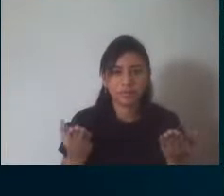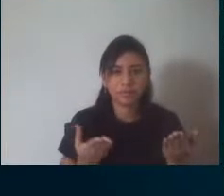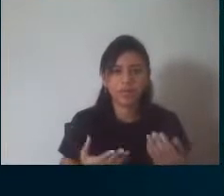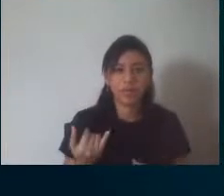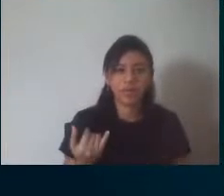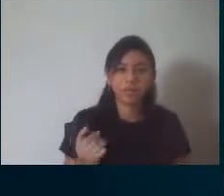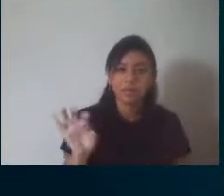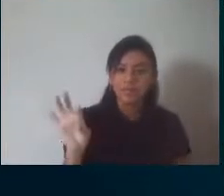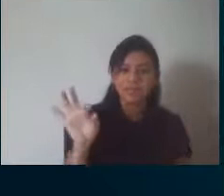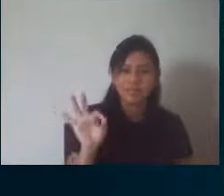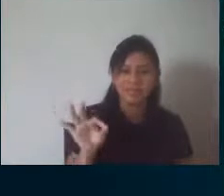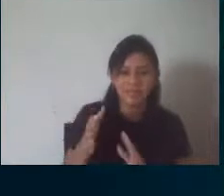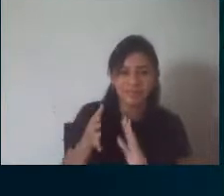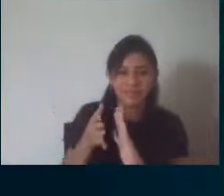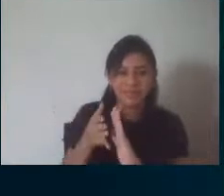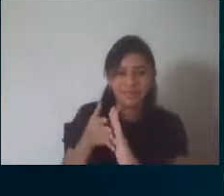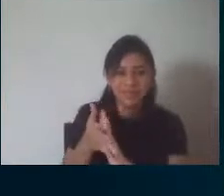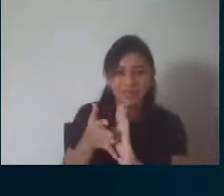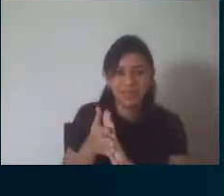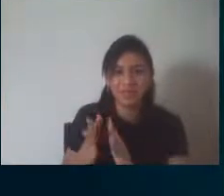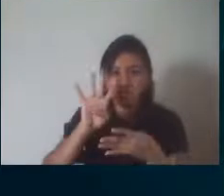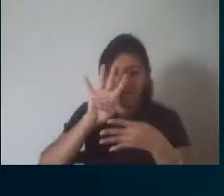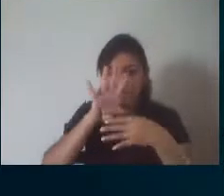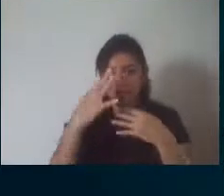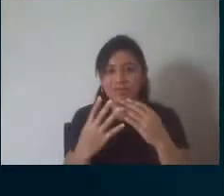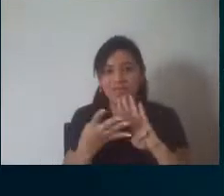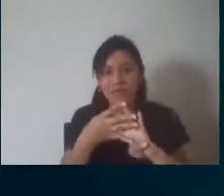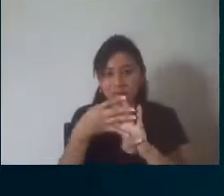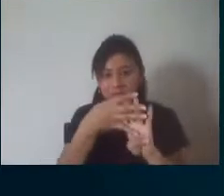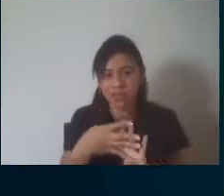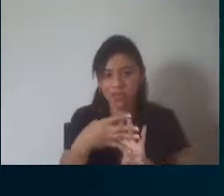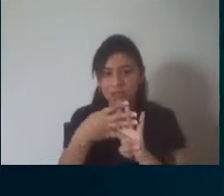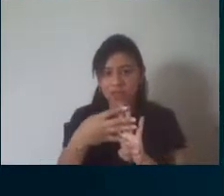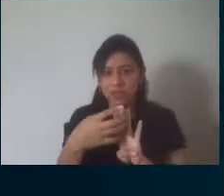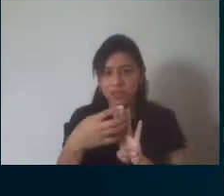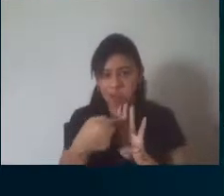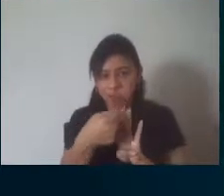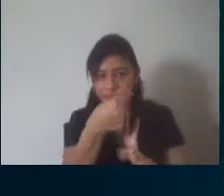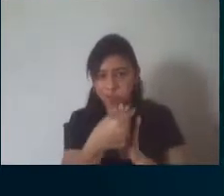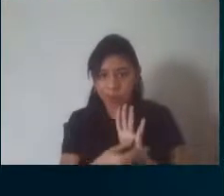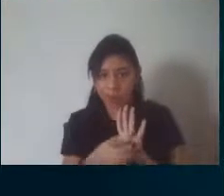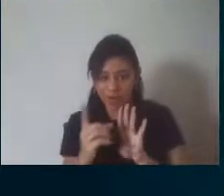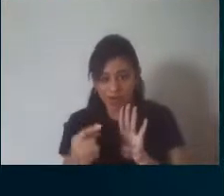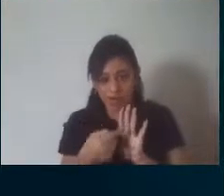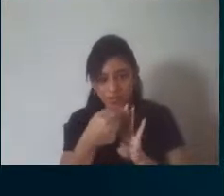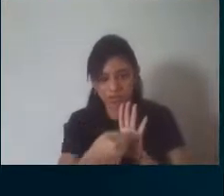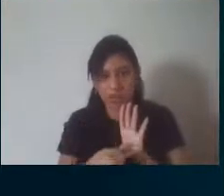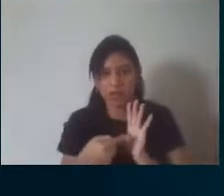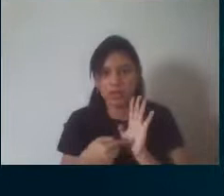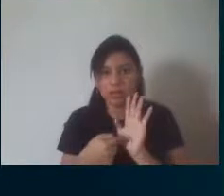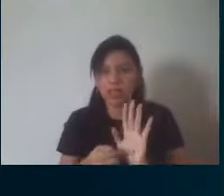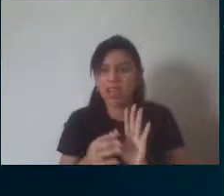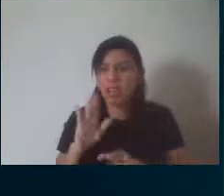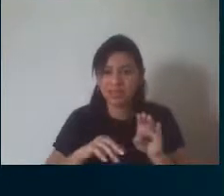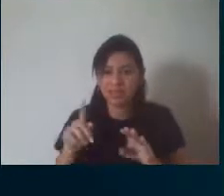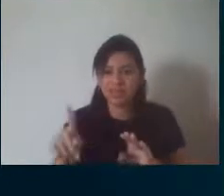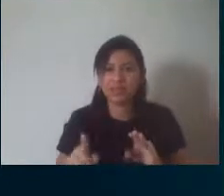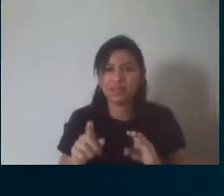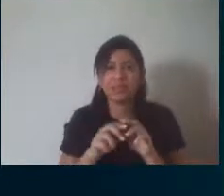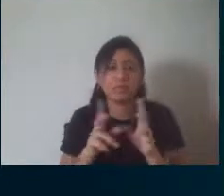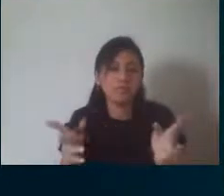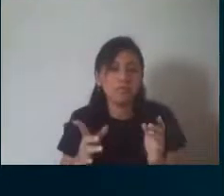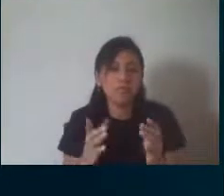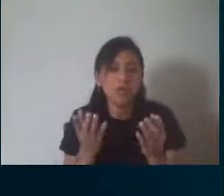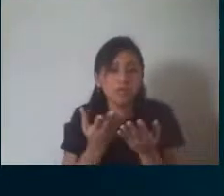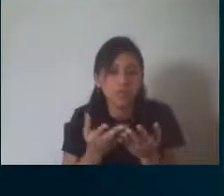puede ordenar por la última operación registrada, que sería en esta parte de acá, o por la cantidad de interrupciones que han tenido los equipos. Sería darle